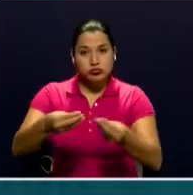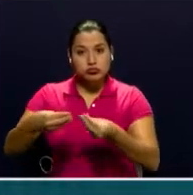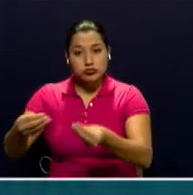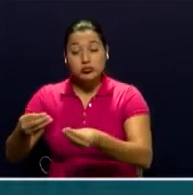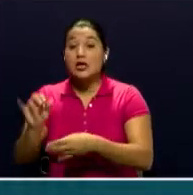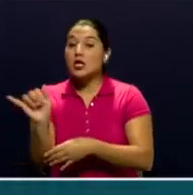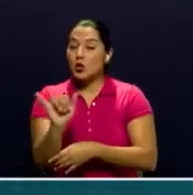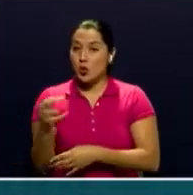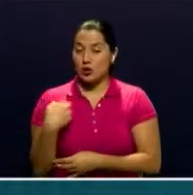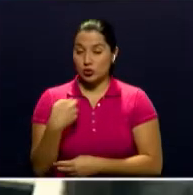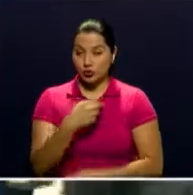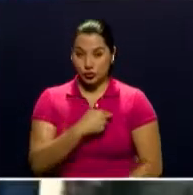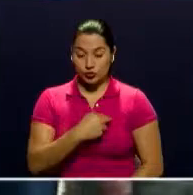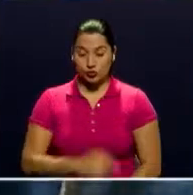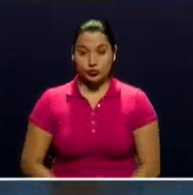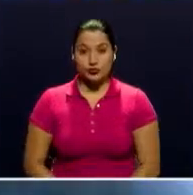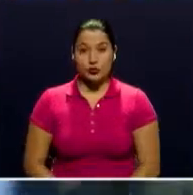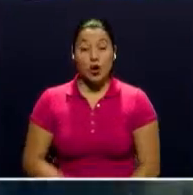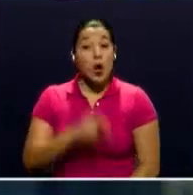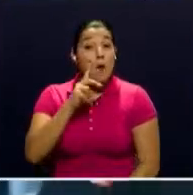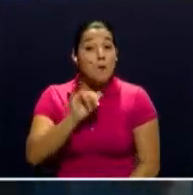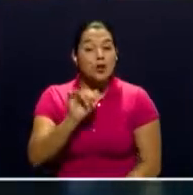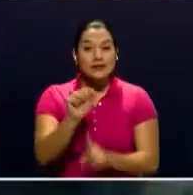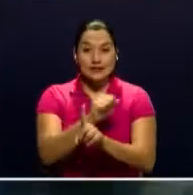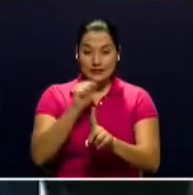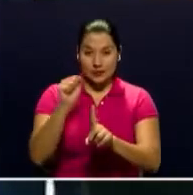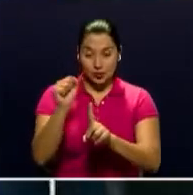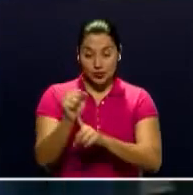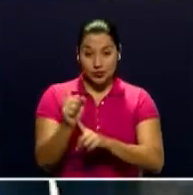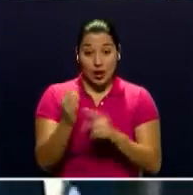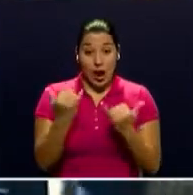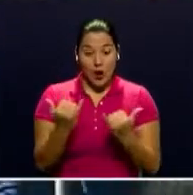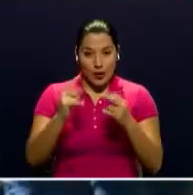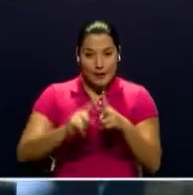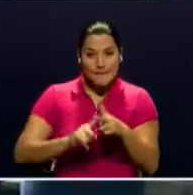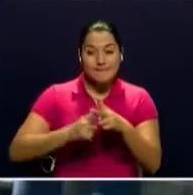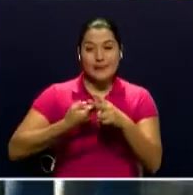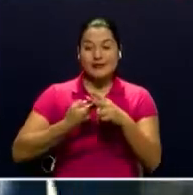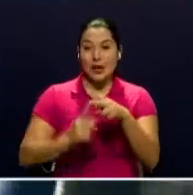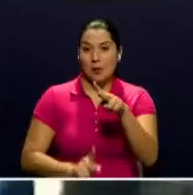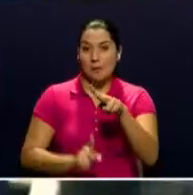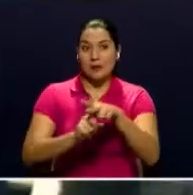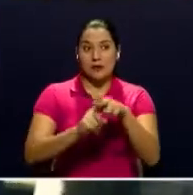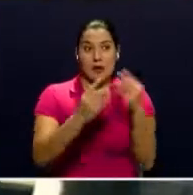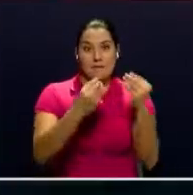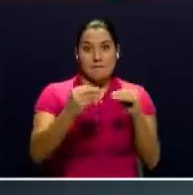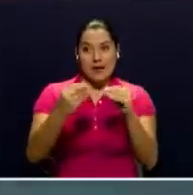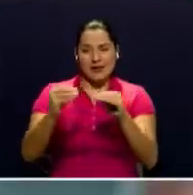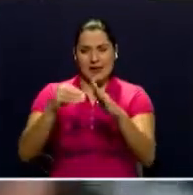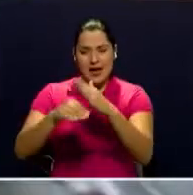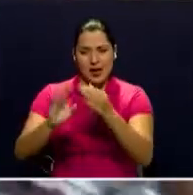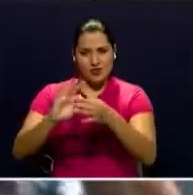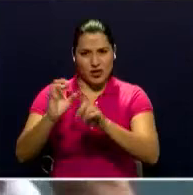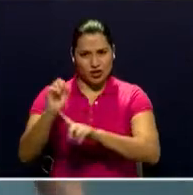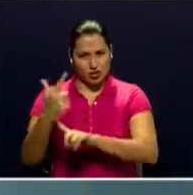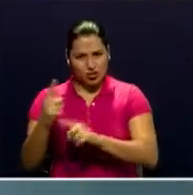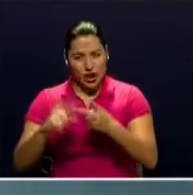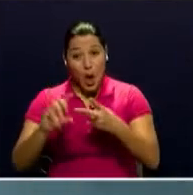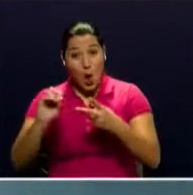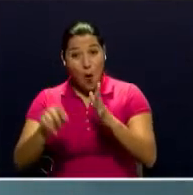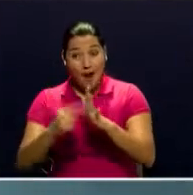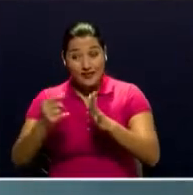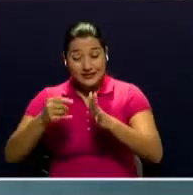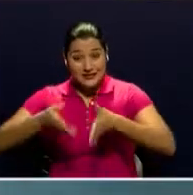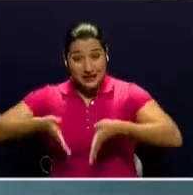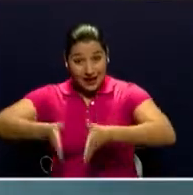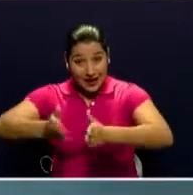procederemos nosotros. Ante esta situación es que están comenzando a aparecer ventas en redes sociales o ventas ambulantes en